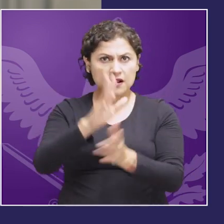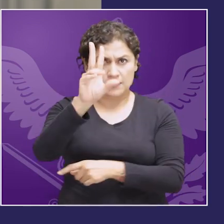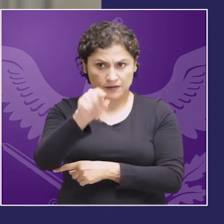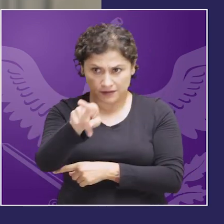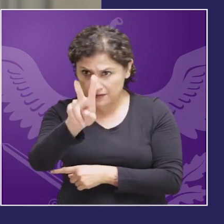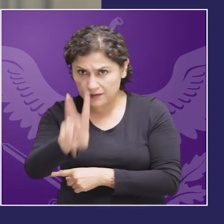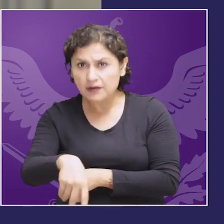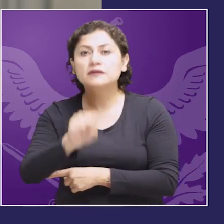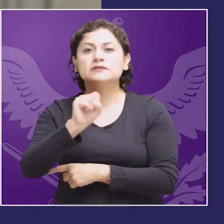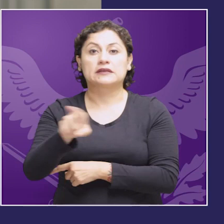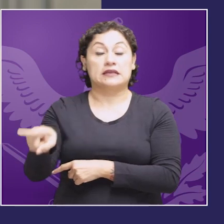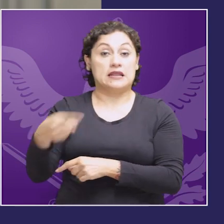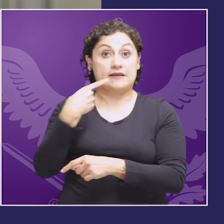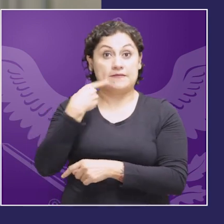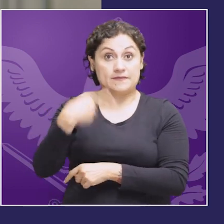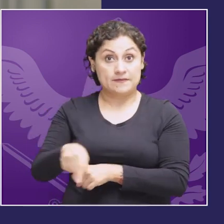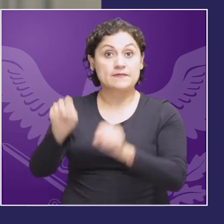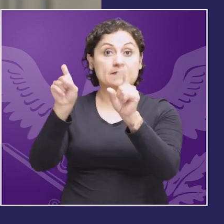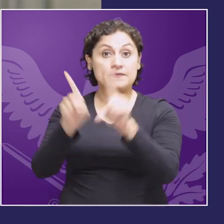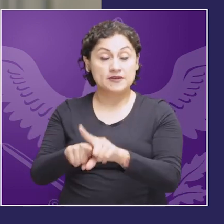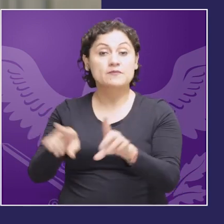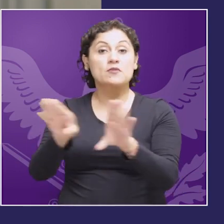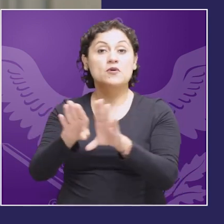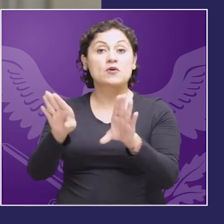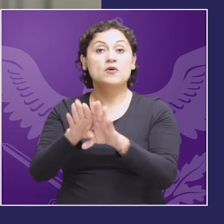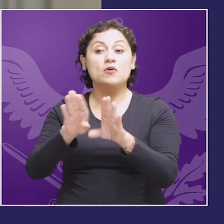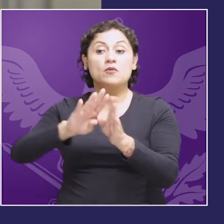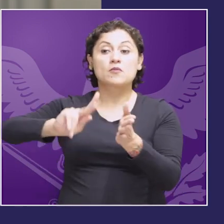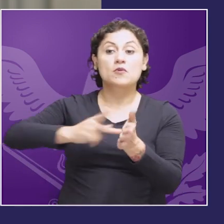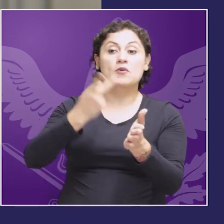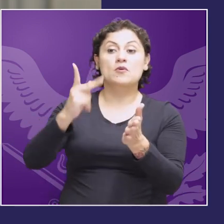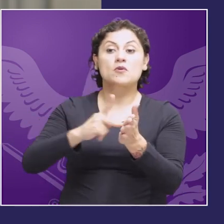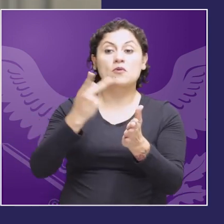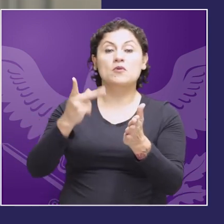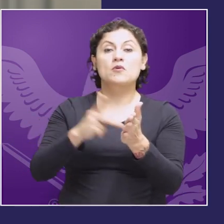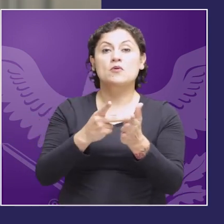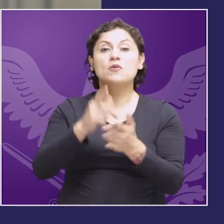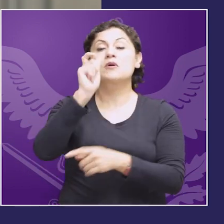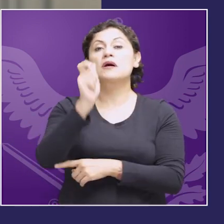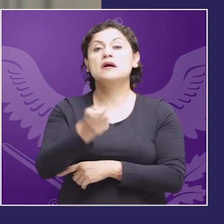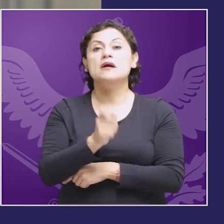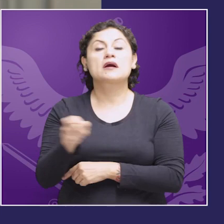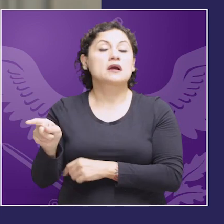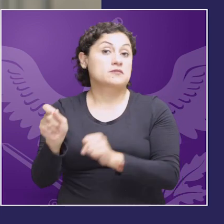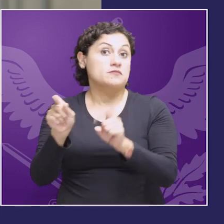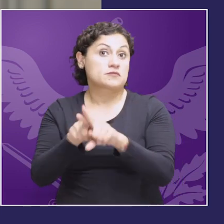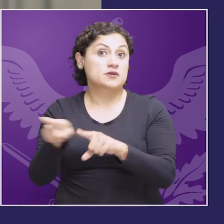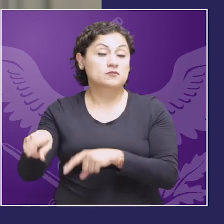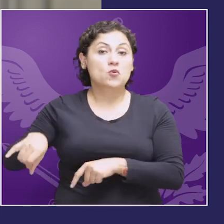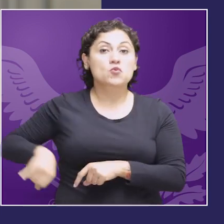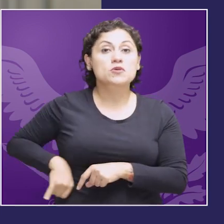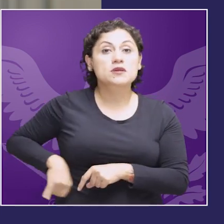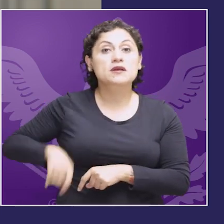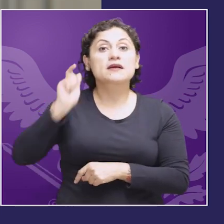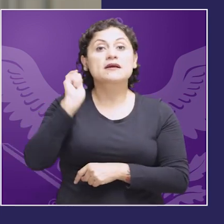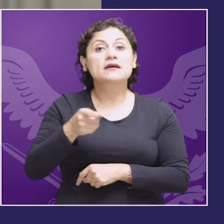no repetición, me van a hacer callar porque llevo mucho rato, pero ¿en qué fue interesante? En que le dijo, ya no había mucho más que decirle,